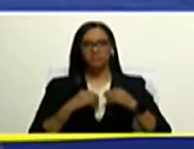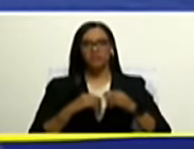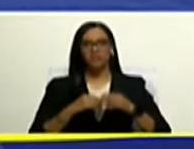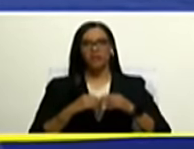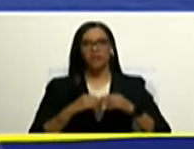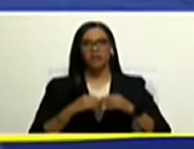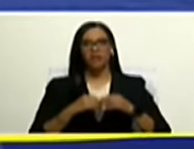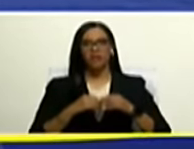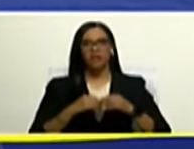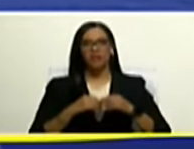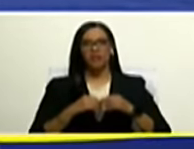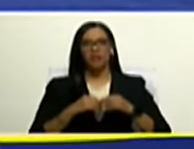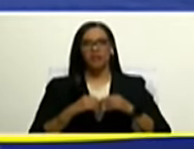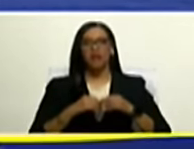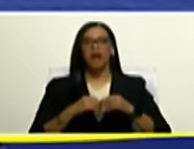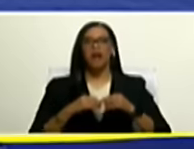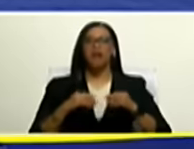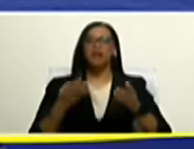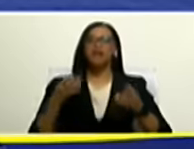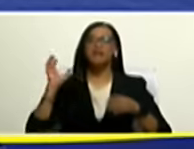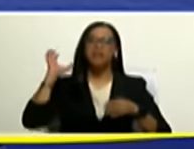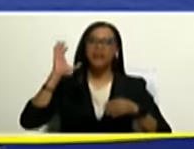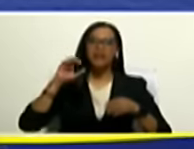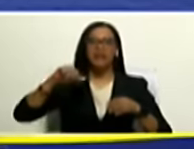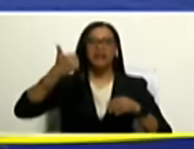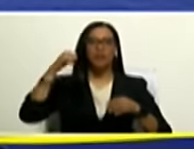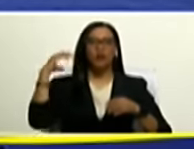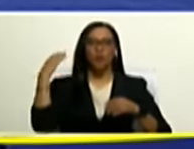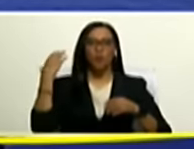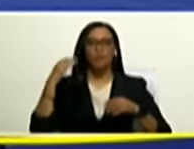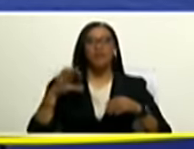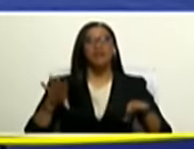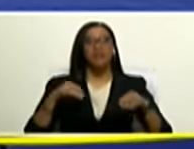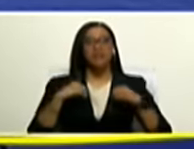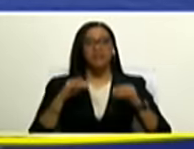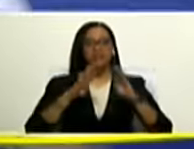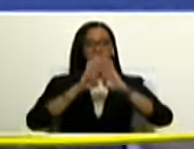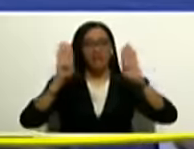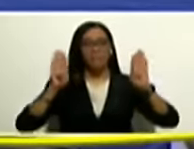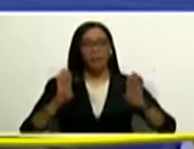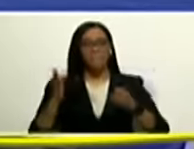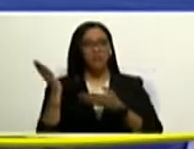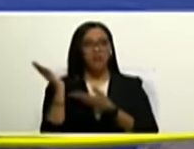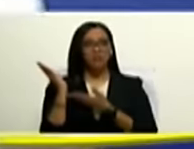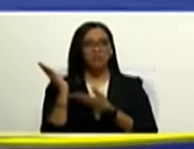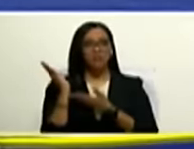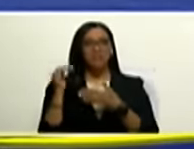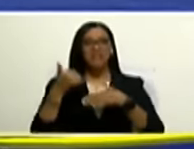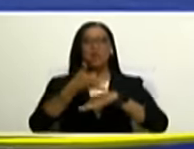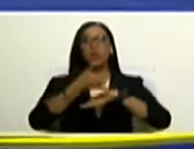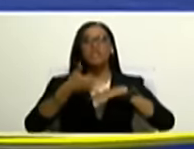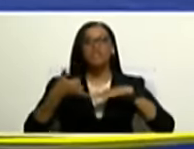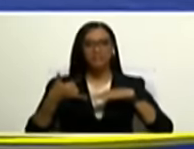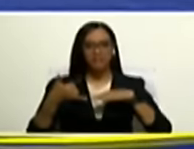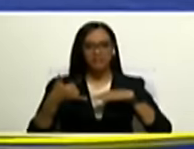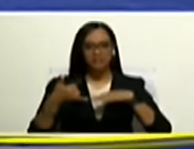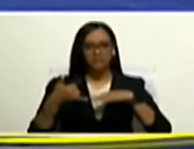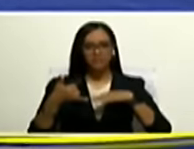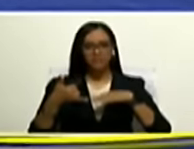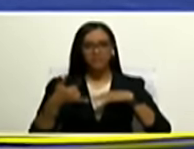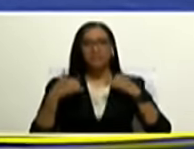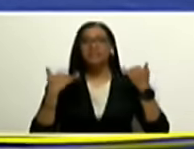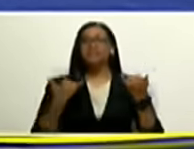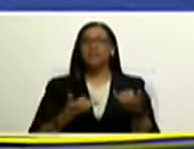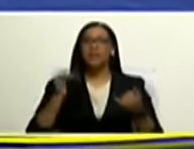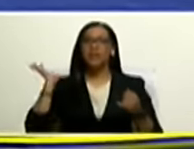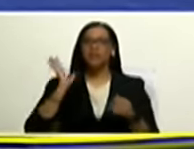a la República de la Gran Colombia y reconocen el mapa y los límites. Ya ellos